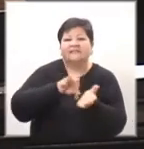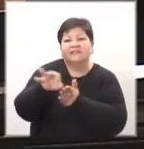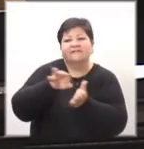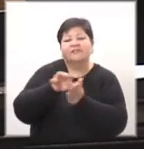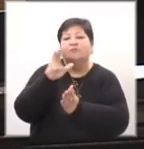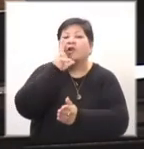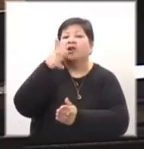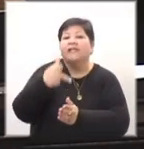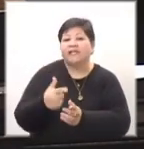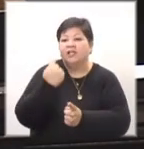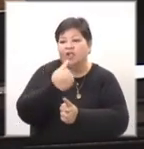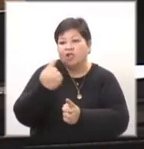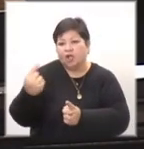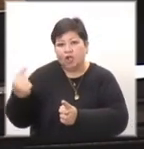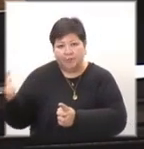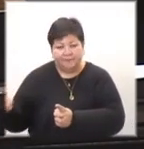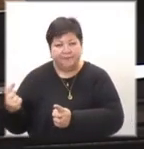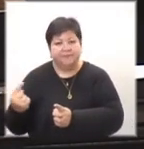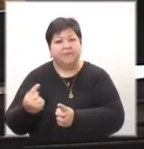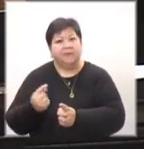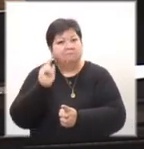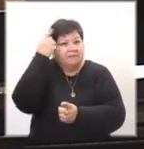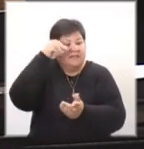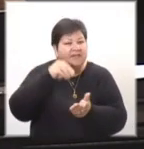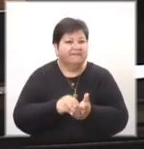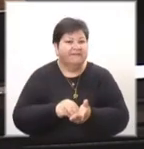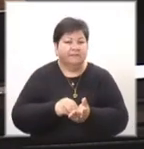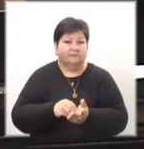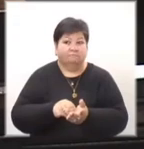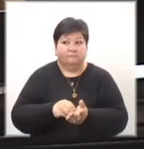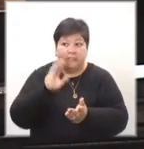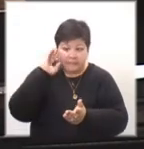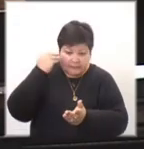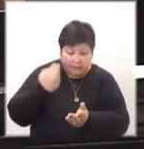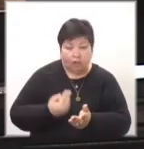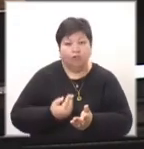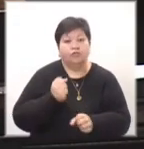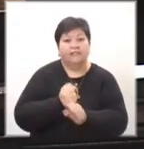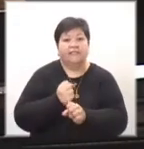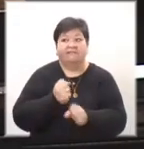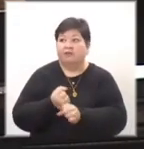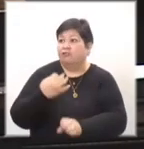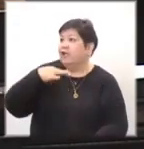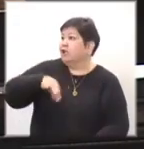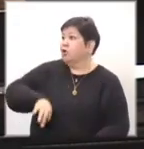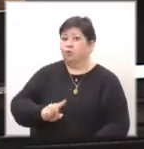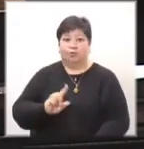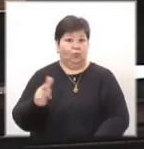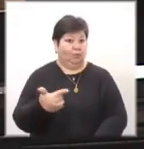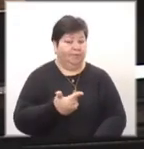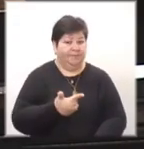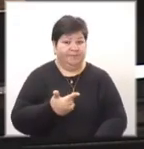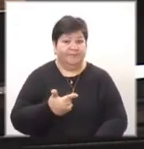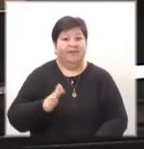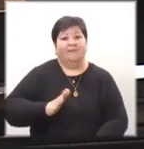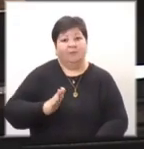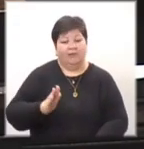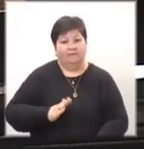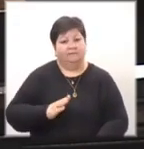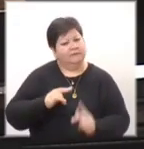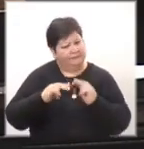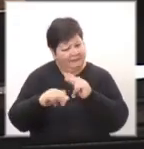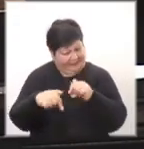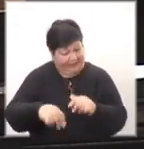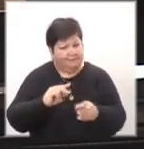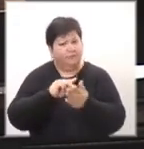primera vez que se reconocía el trabajo no remunerado de las mujeres, señor presidente, lo cual se mantiene en este proyecto